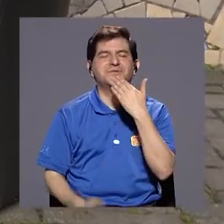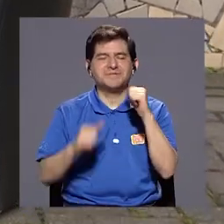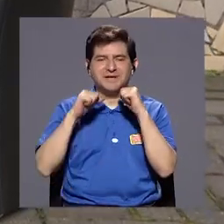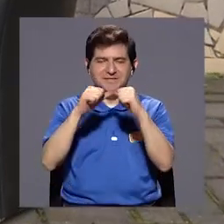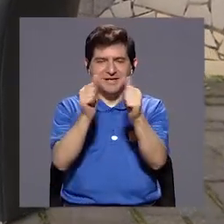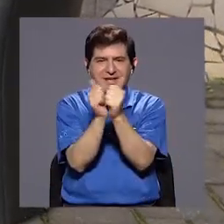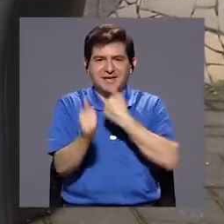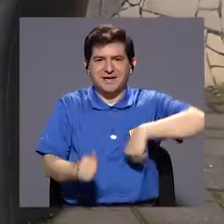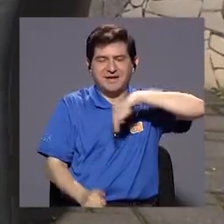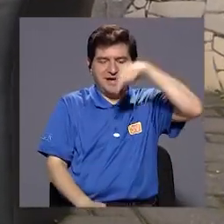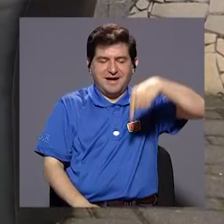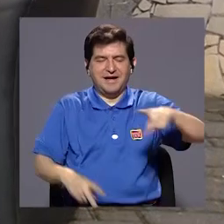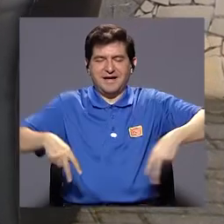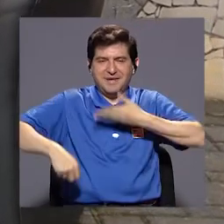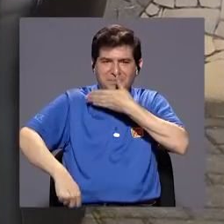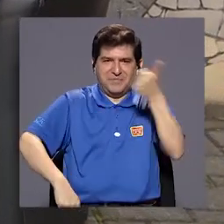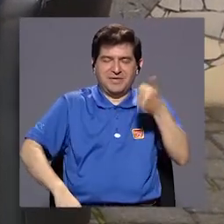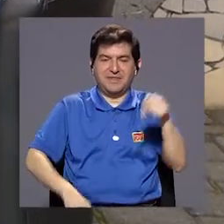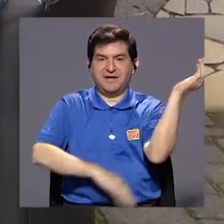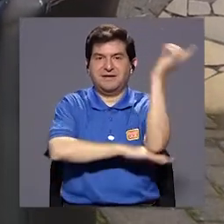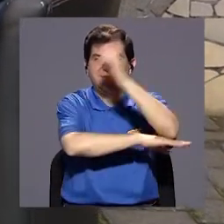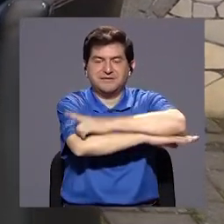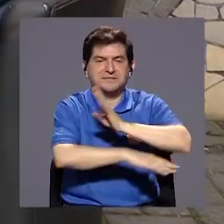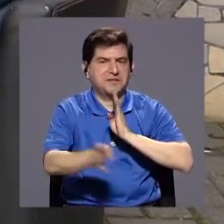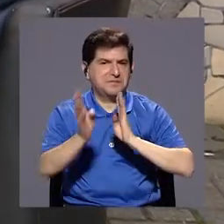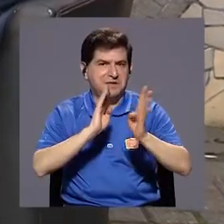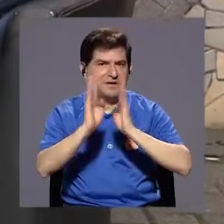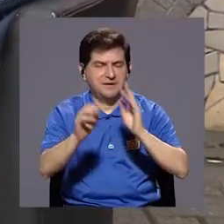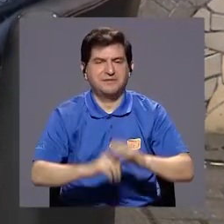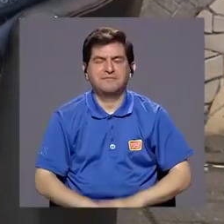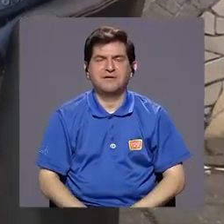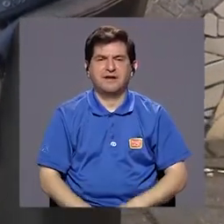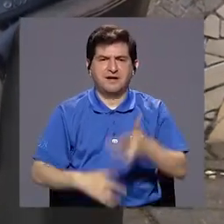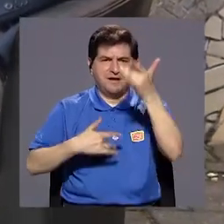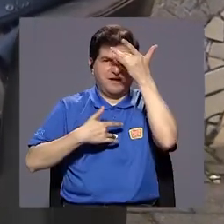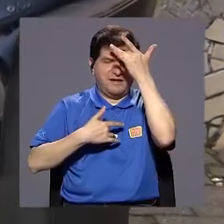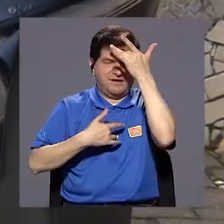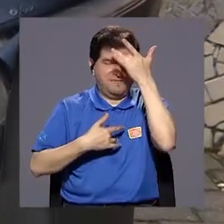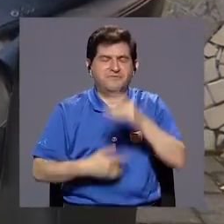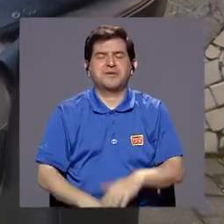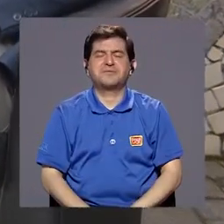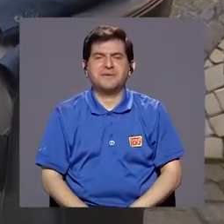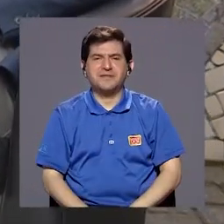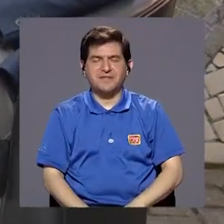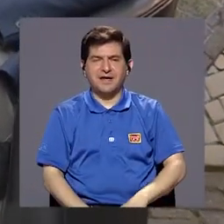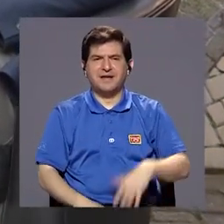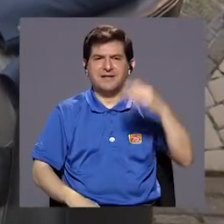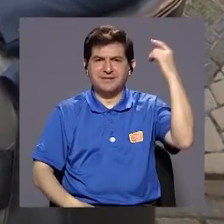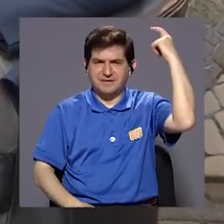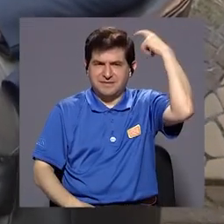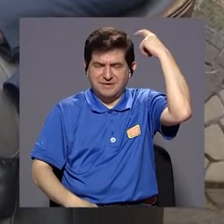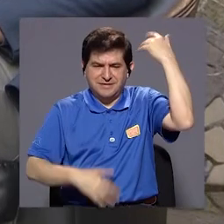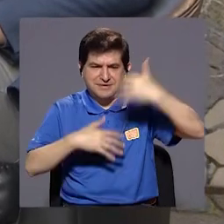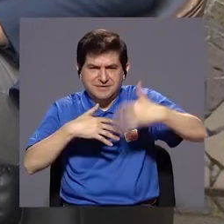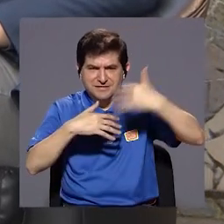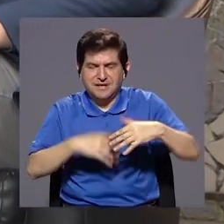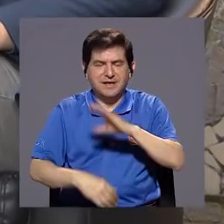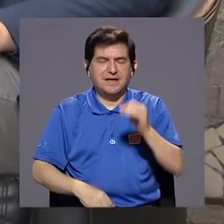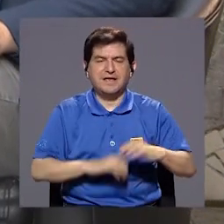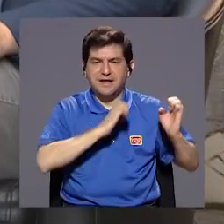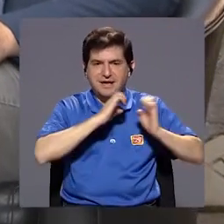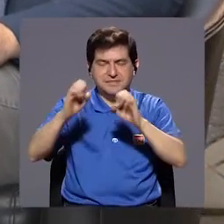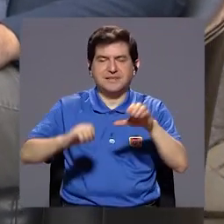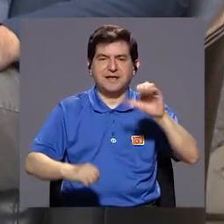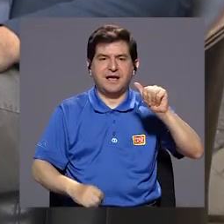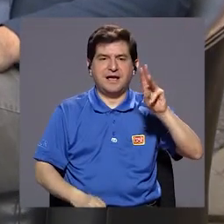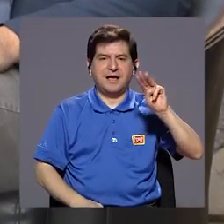Gracias por continuar con nosotros en Vivir Mejor. El día de hoy conversando acerca de la enfermedad vascular cerebral y la estrategia Camaleón. Para